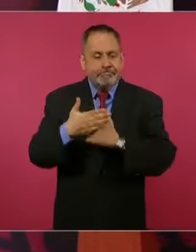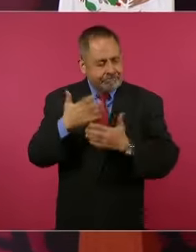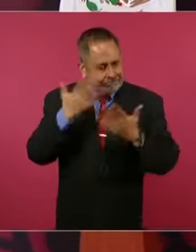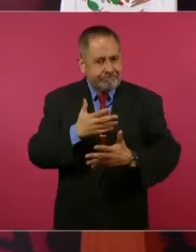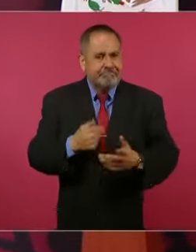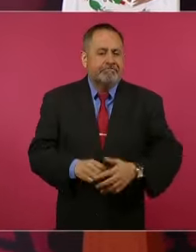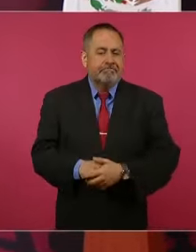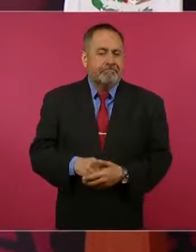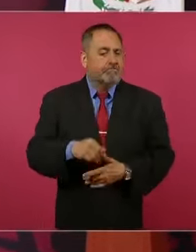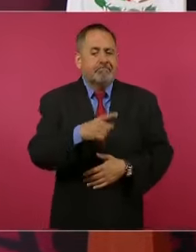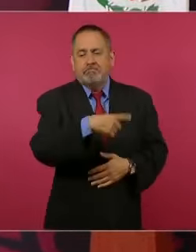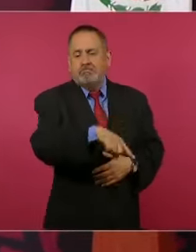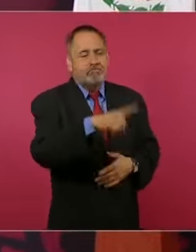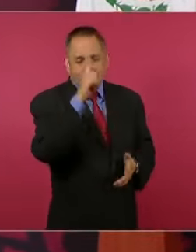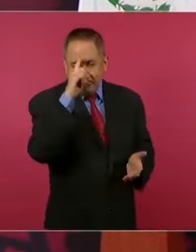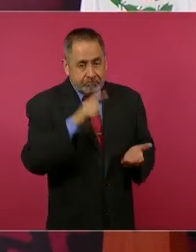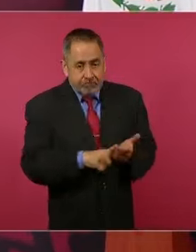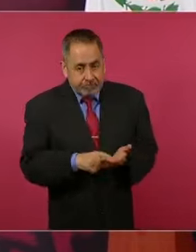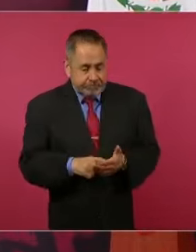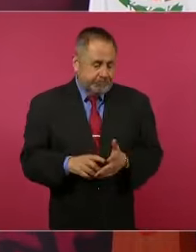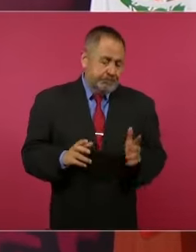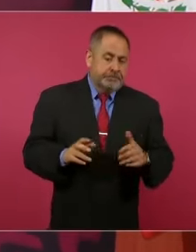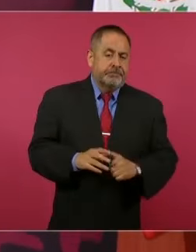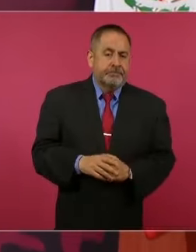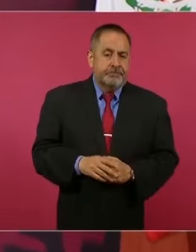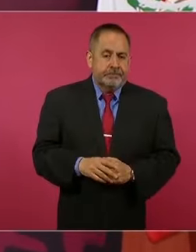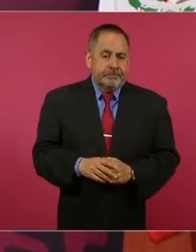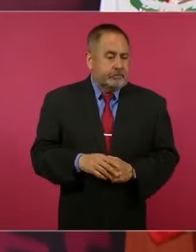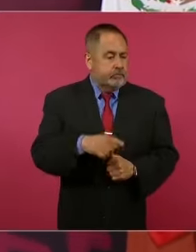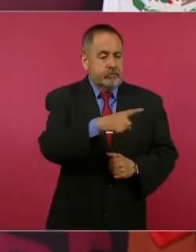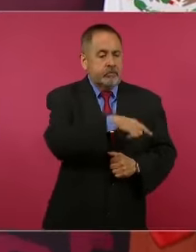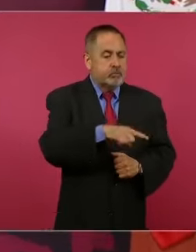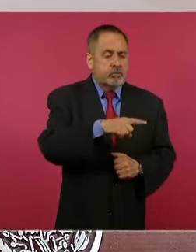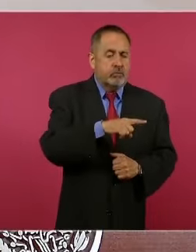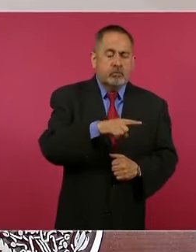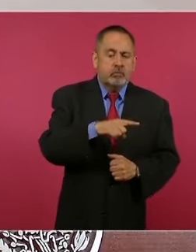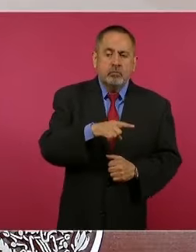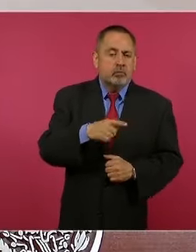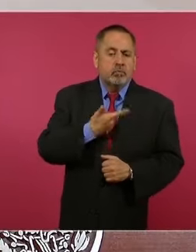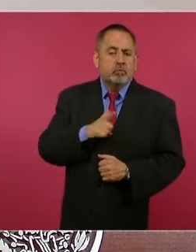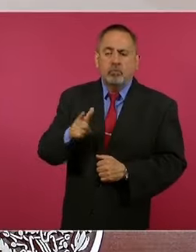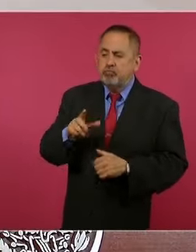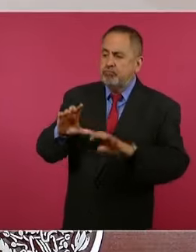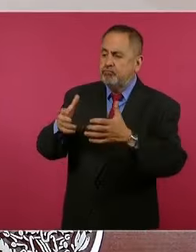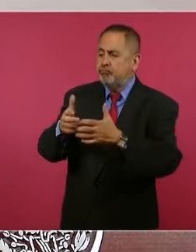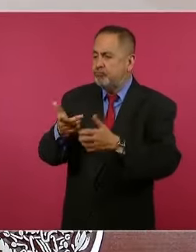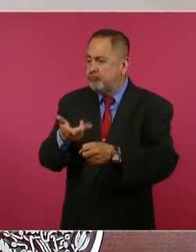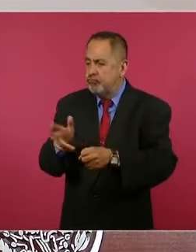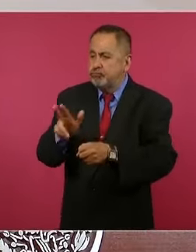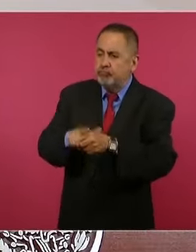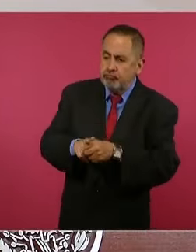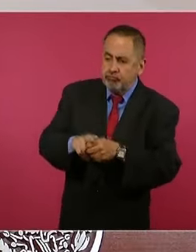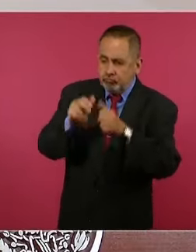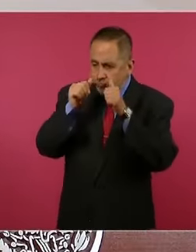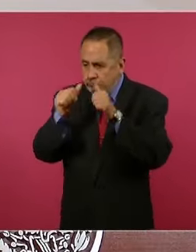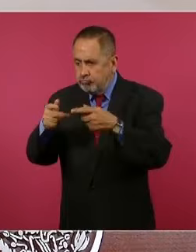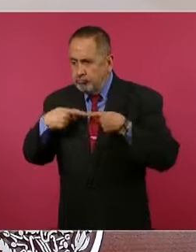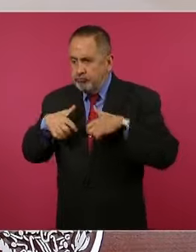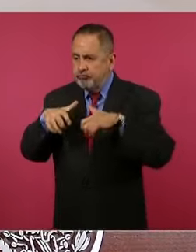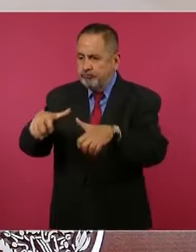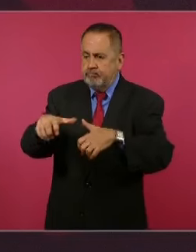No creen en la salud pública ni en la educación pública